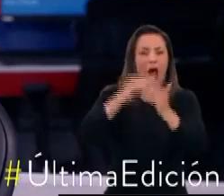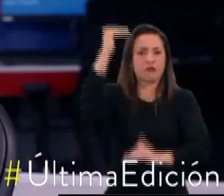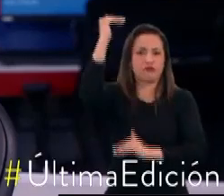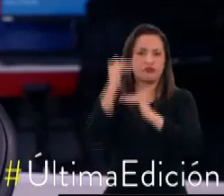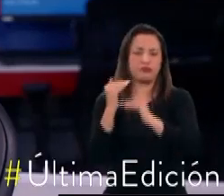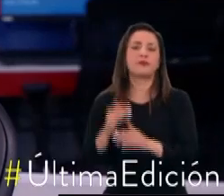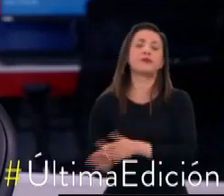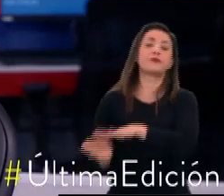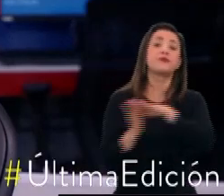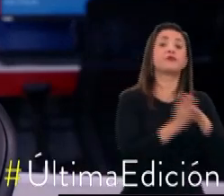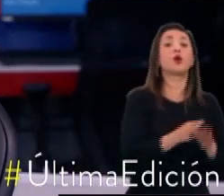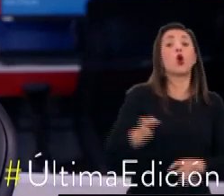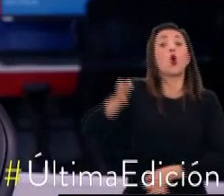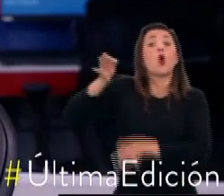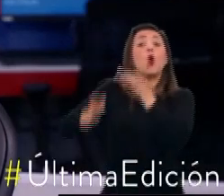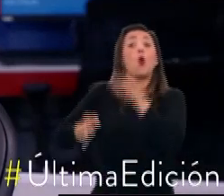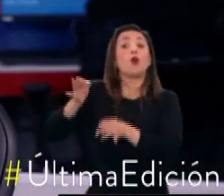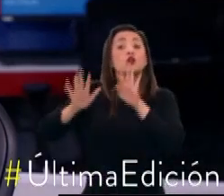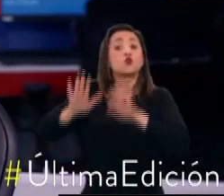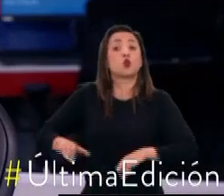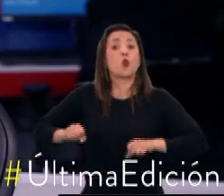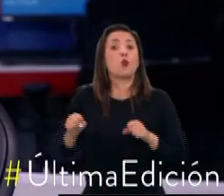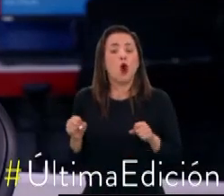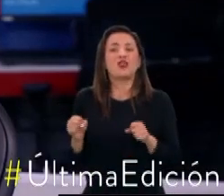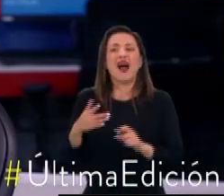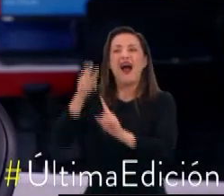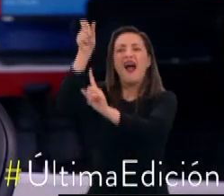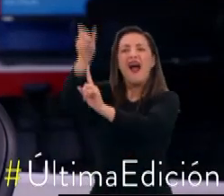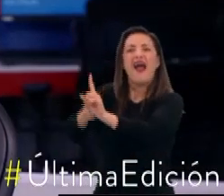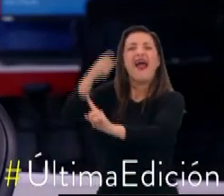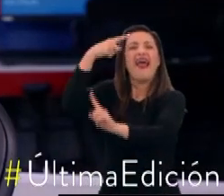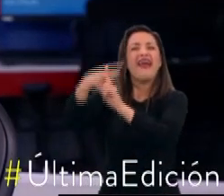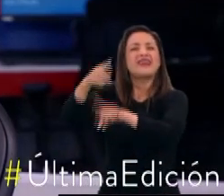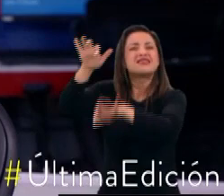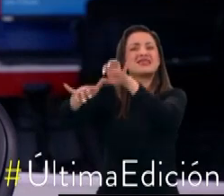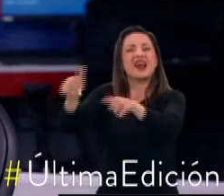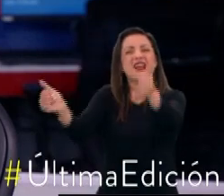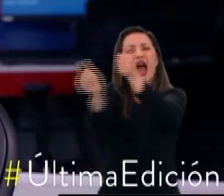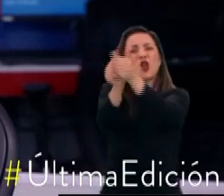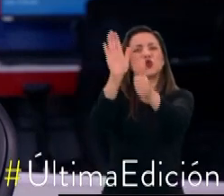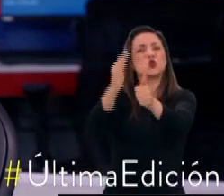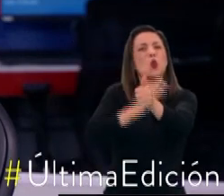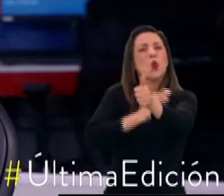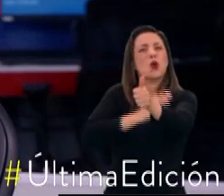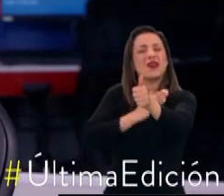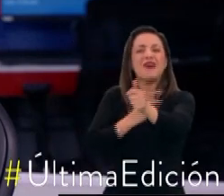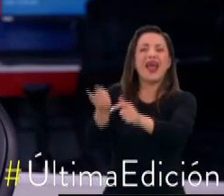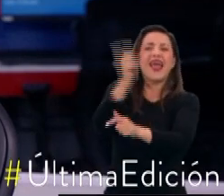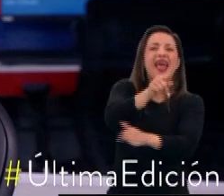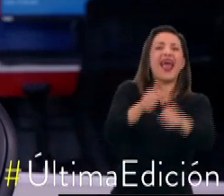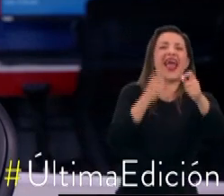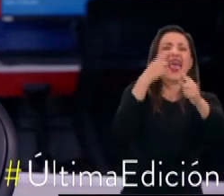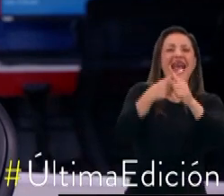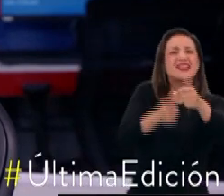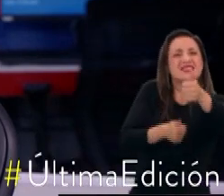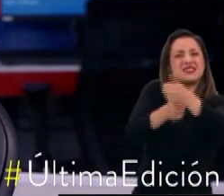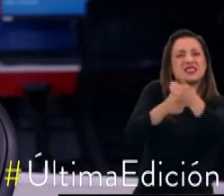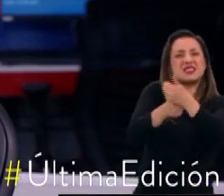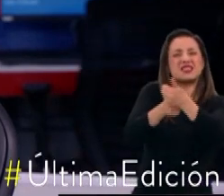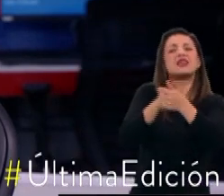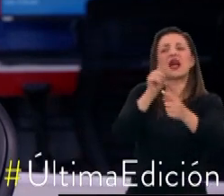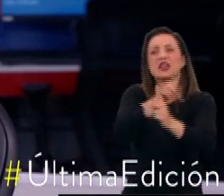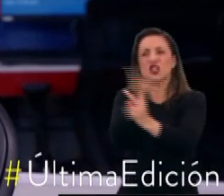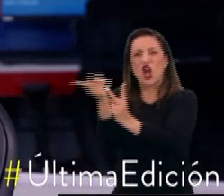Un juez de Bogotá absolvió al exsecretario de prensa del gobierno Uribe, César Mauricio Velásquez, y al exasesor jurídico Edmundo del Castillo por el escándalo de